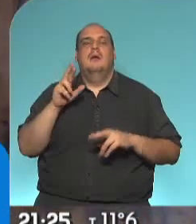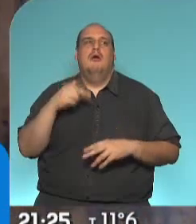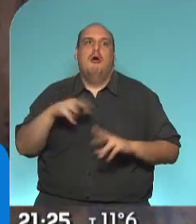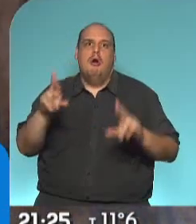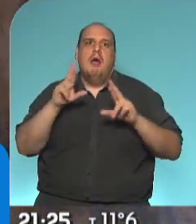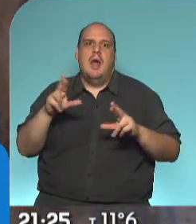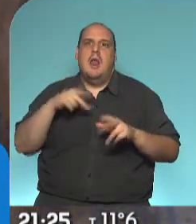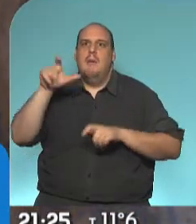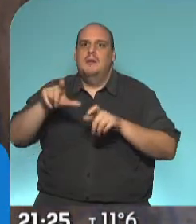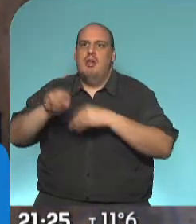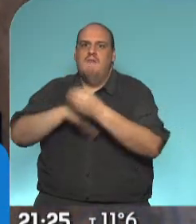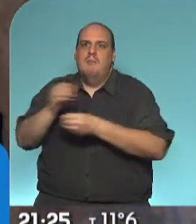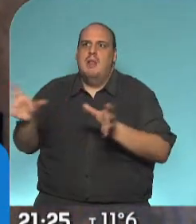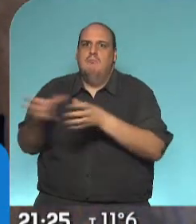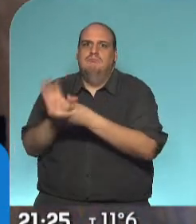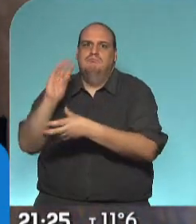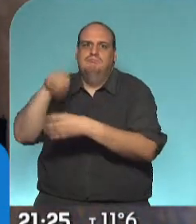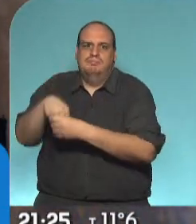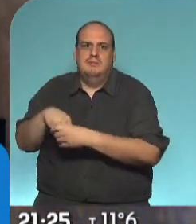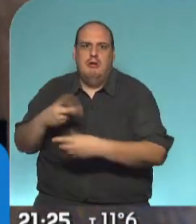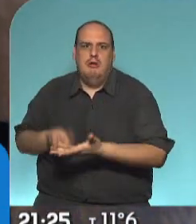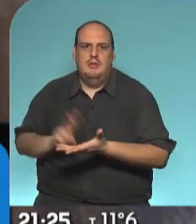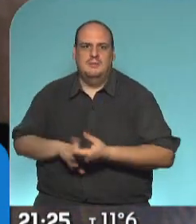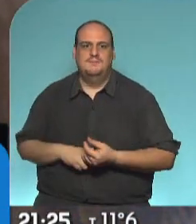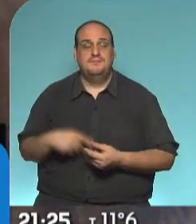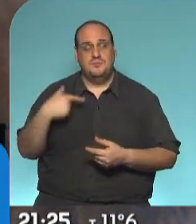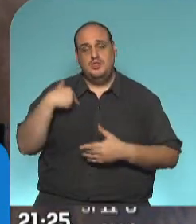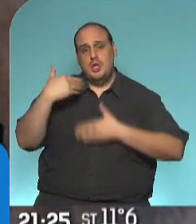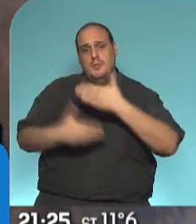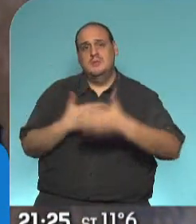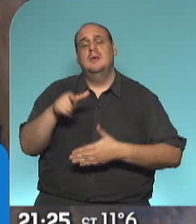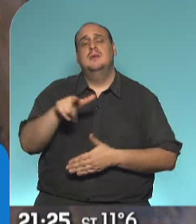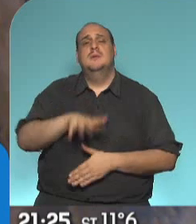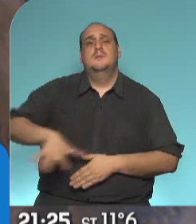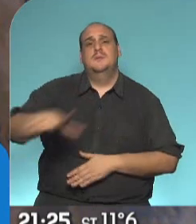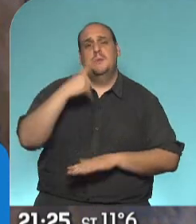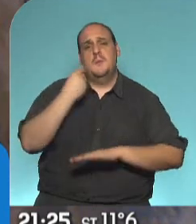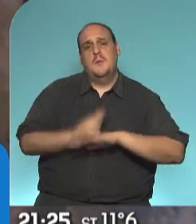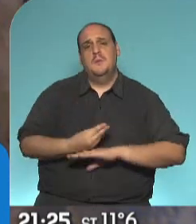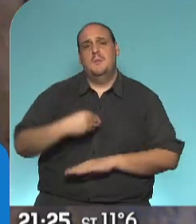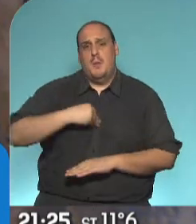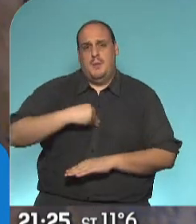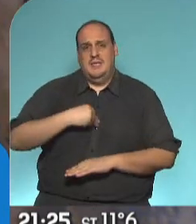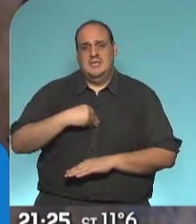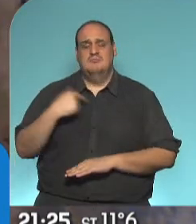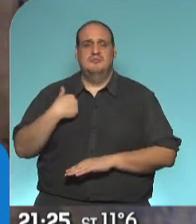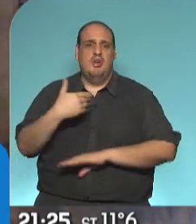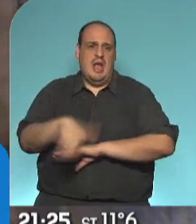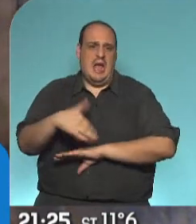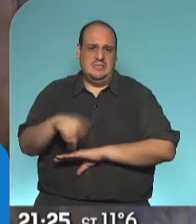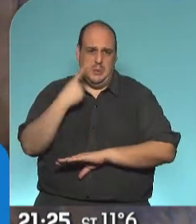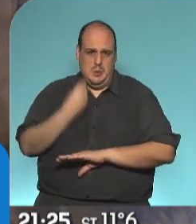queridos. Estoy haciendo mi proceso acá en Viento de Libertad, yo soy de Pompeya, vengo de situación de calle